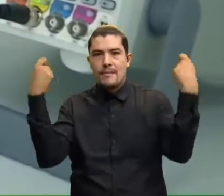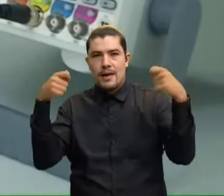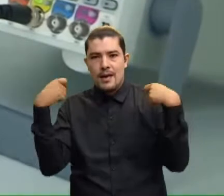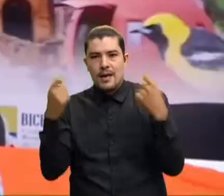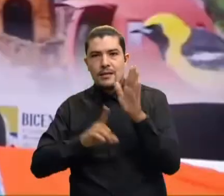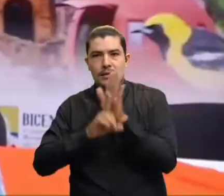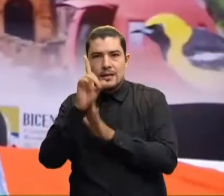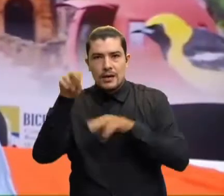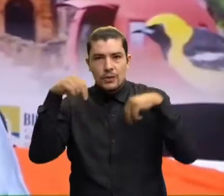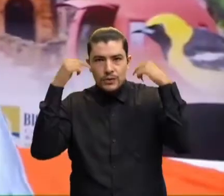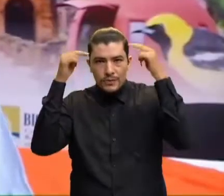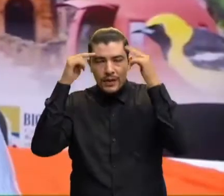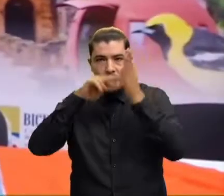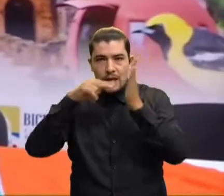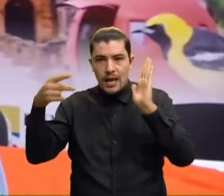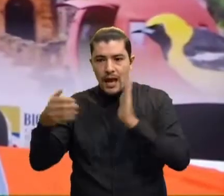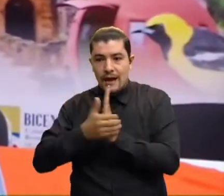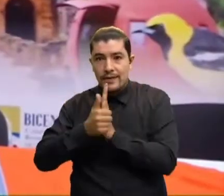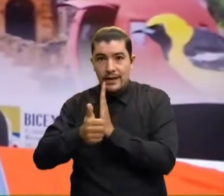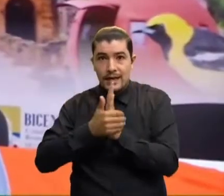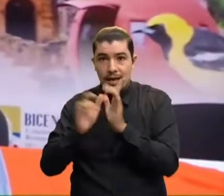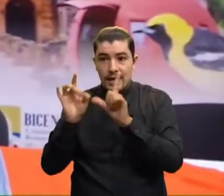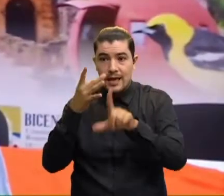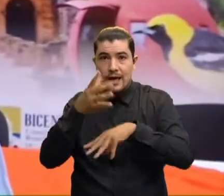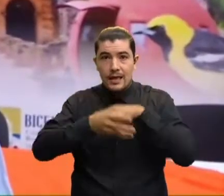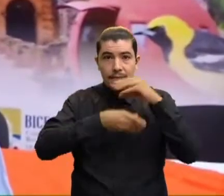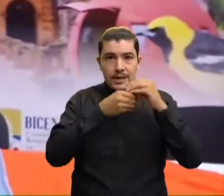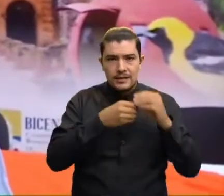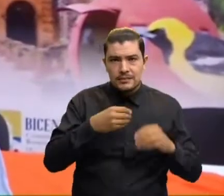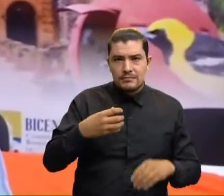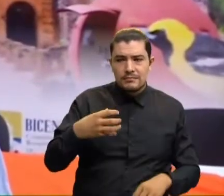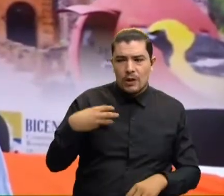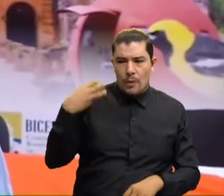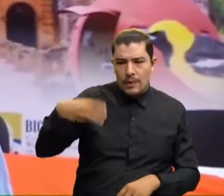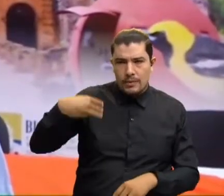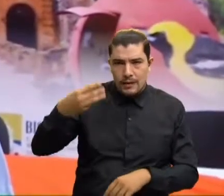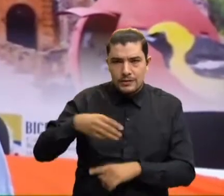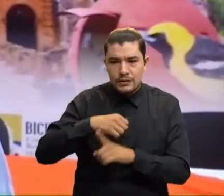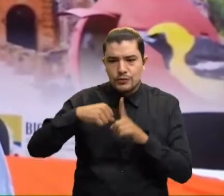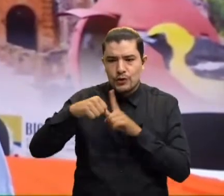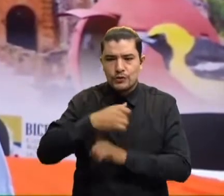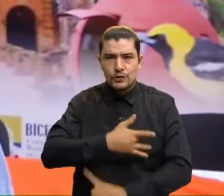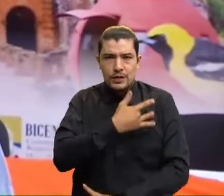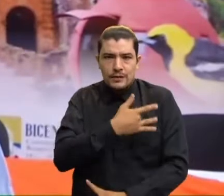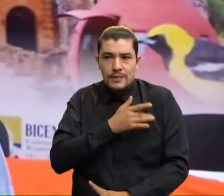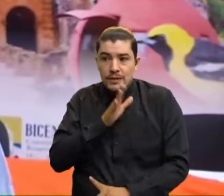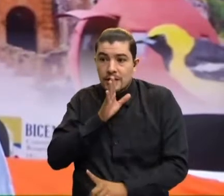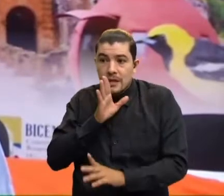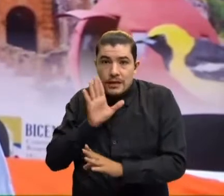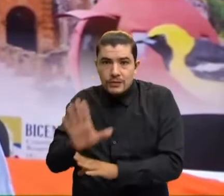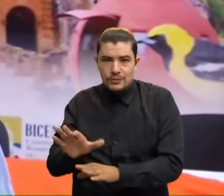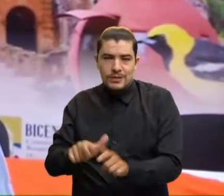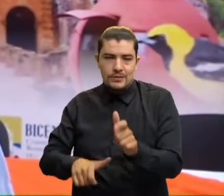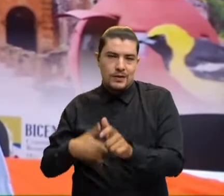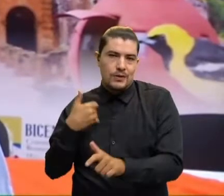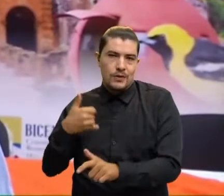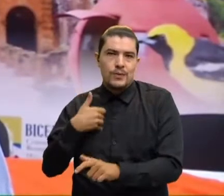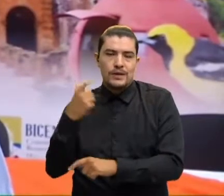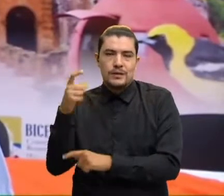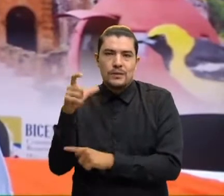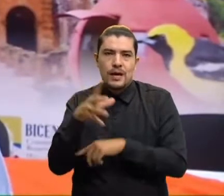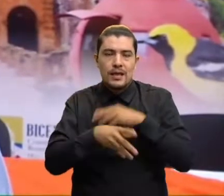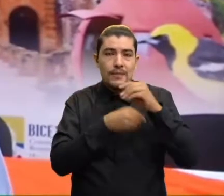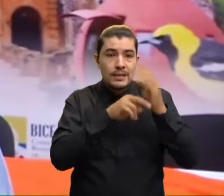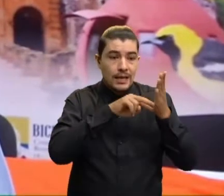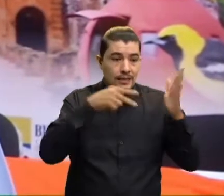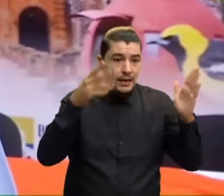técnicos, habilidades digitales y competencias socioemocionales en los jóvenes de Cúcuta, y adicionalmente la Tecnoacademia va